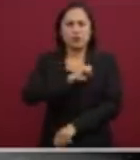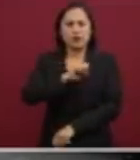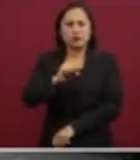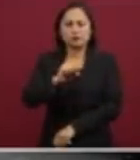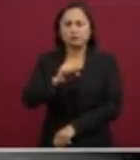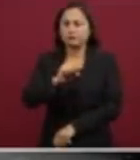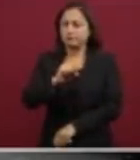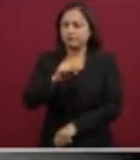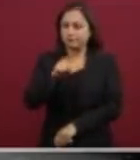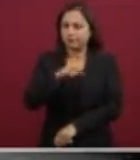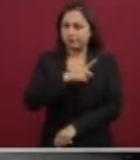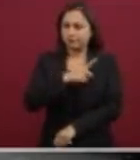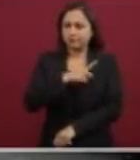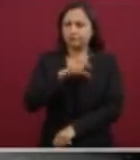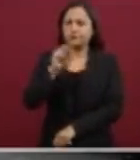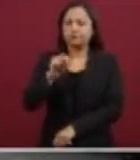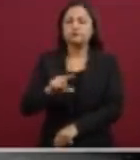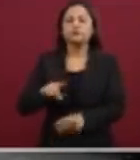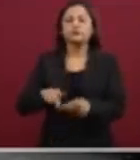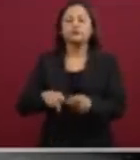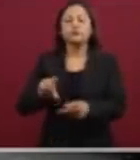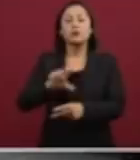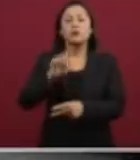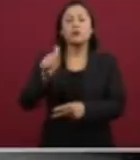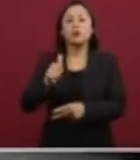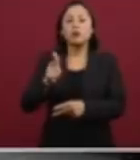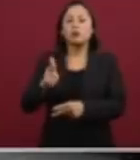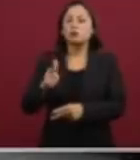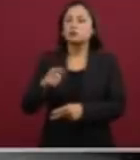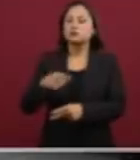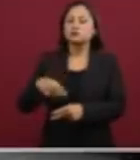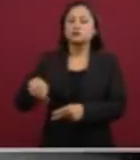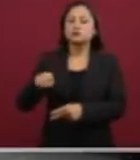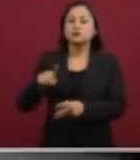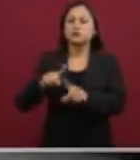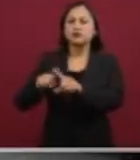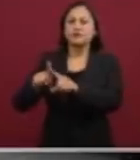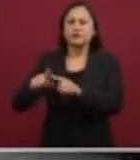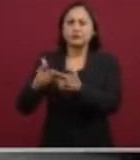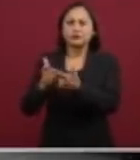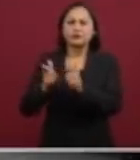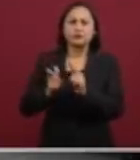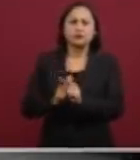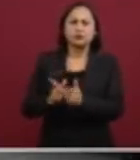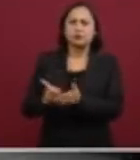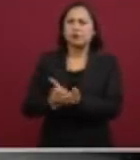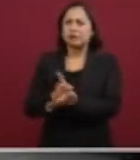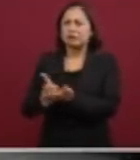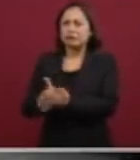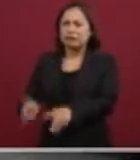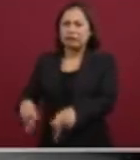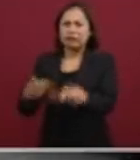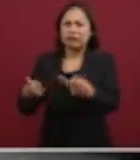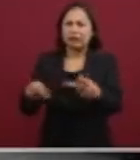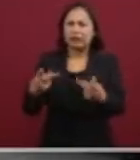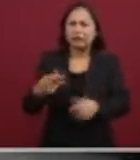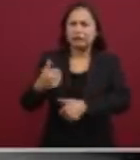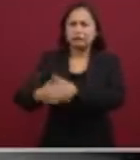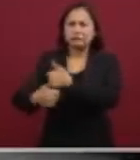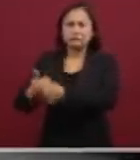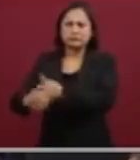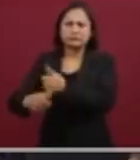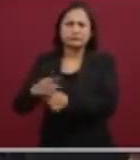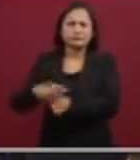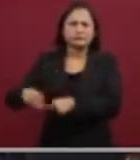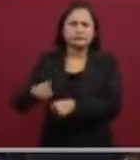Tampoco el enfrentamiento entre cárteles por la plaza o el mercado. La cuestión de fondo consiste en que los